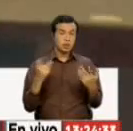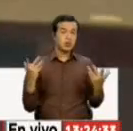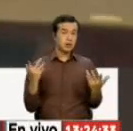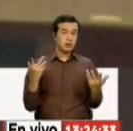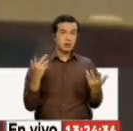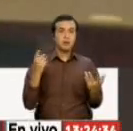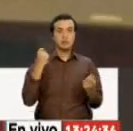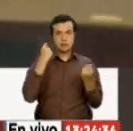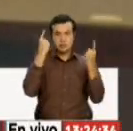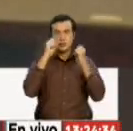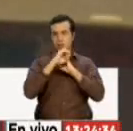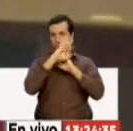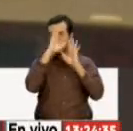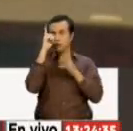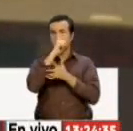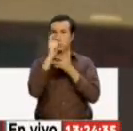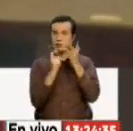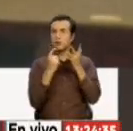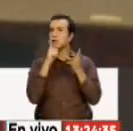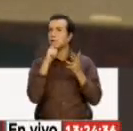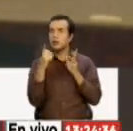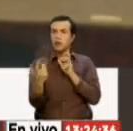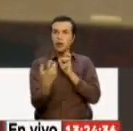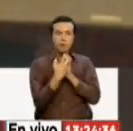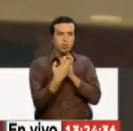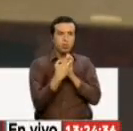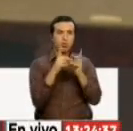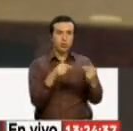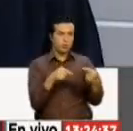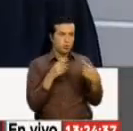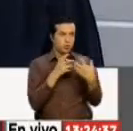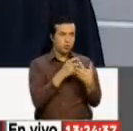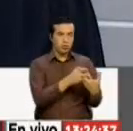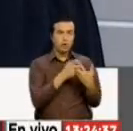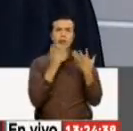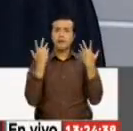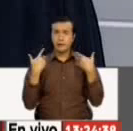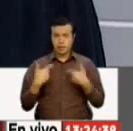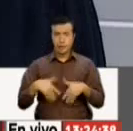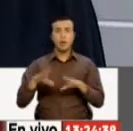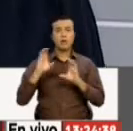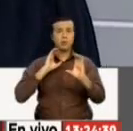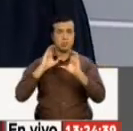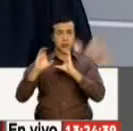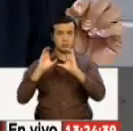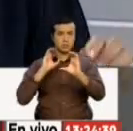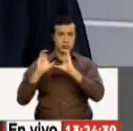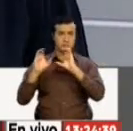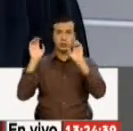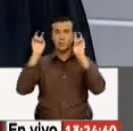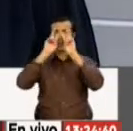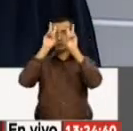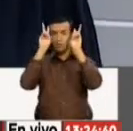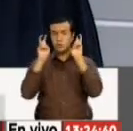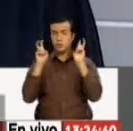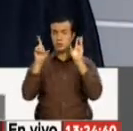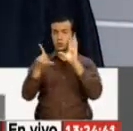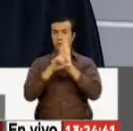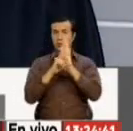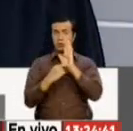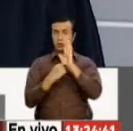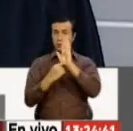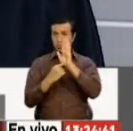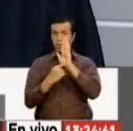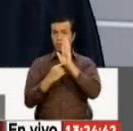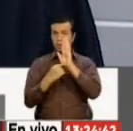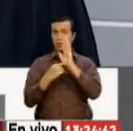se sobreentiende la necesidad de buscar alianzas con la oposición. No, han habido varias conversaciones, no solamente referente a esta ley que fue